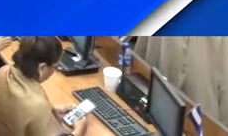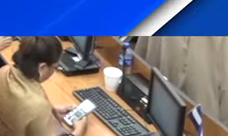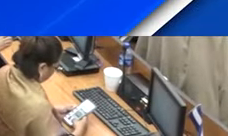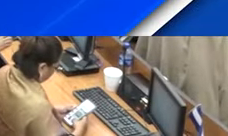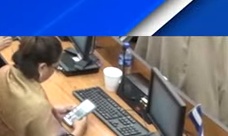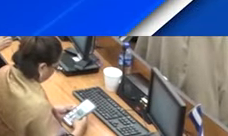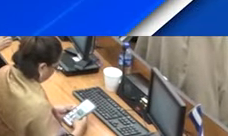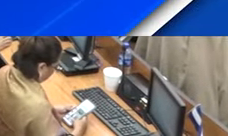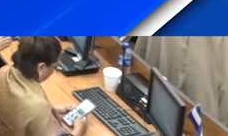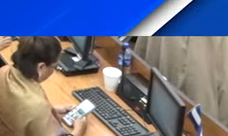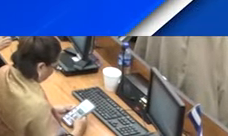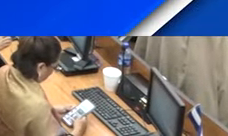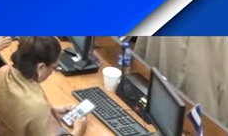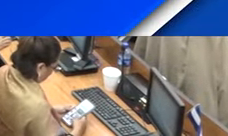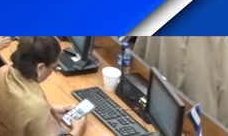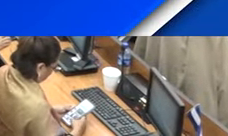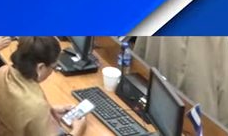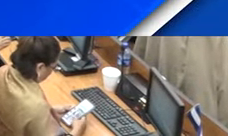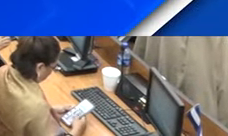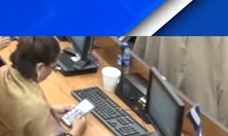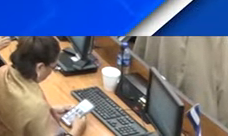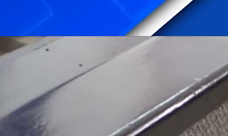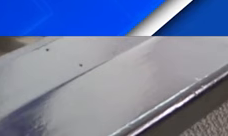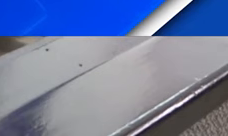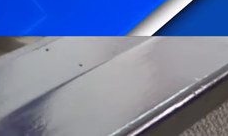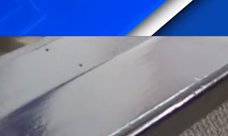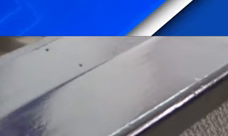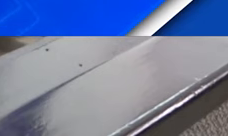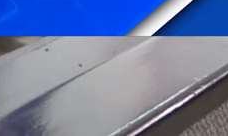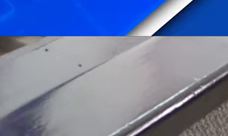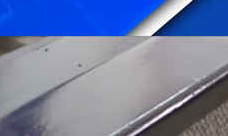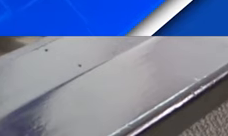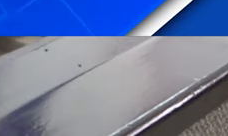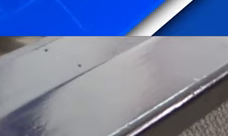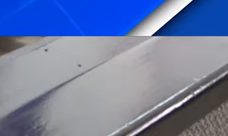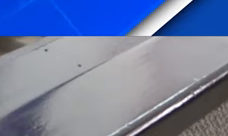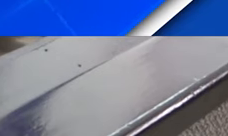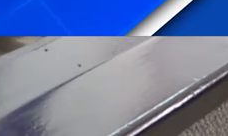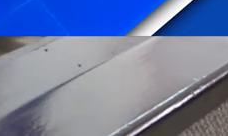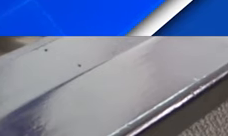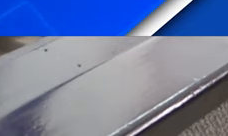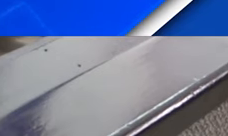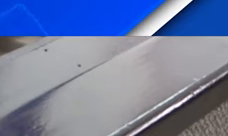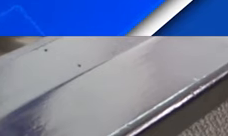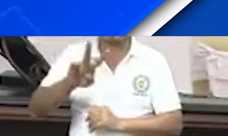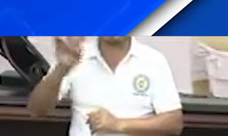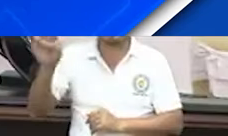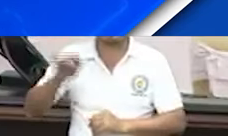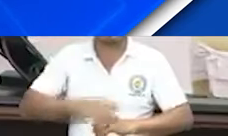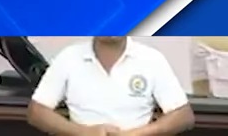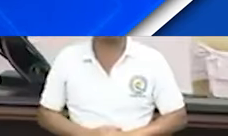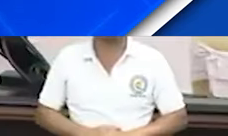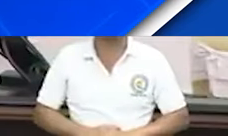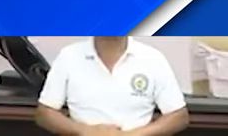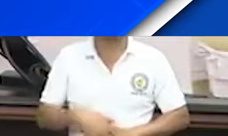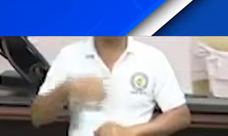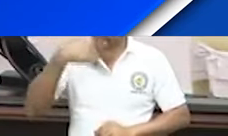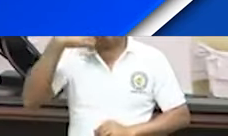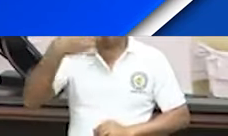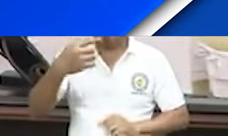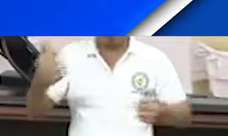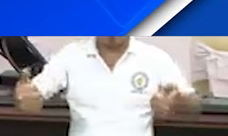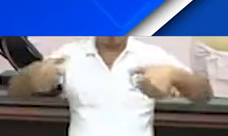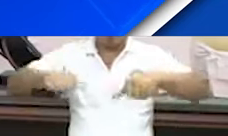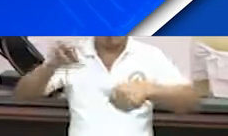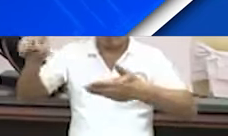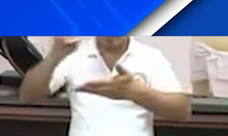la interferencia, reglamentación gubernamental e igualdad de oportunidades. Cabe mencionar que el